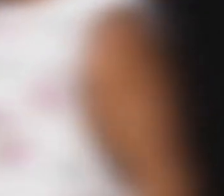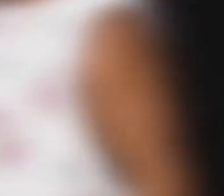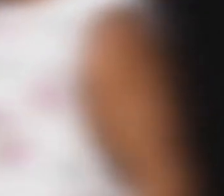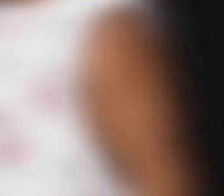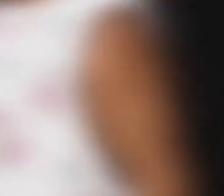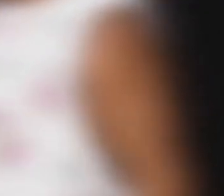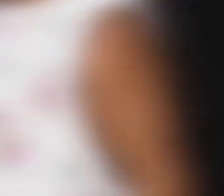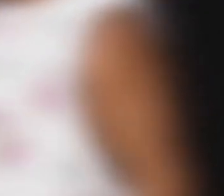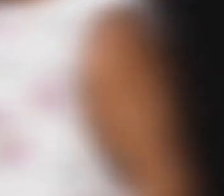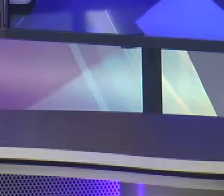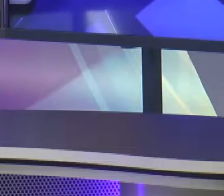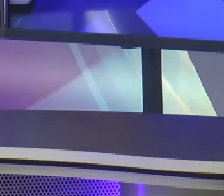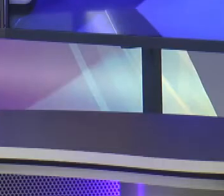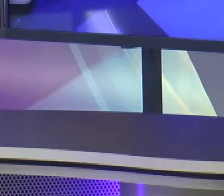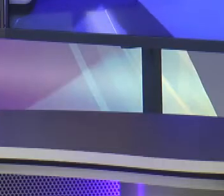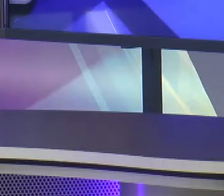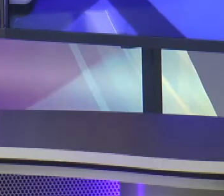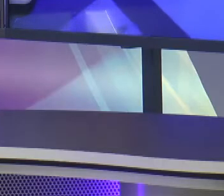nada.